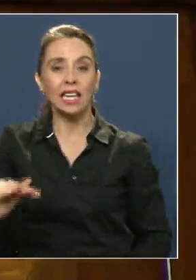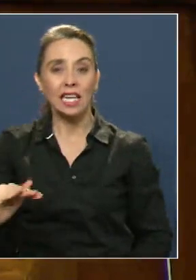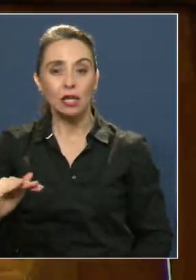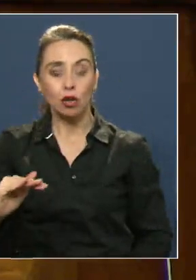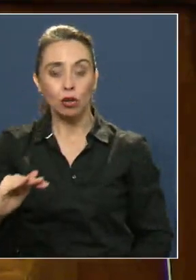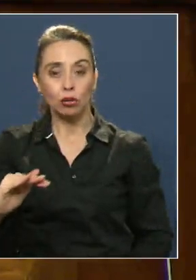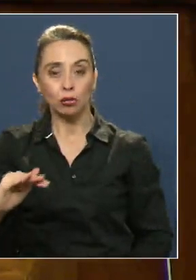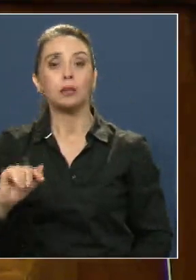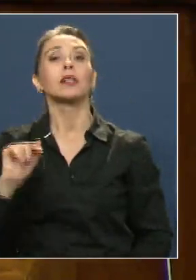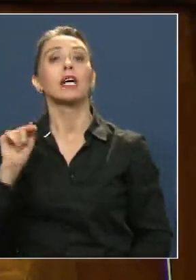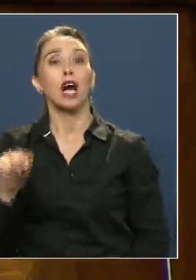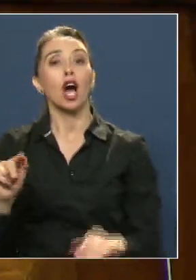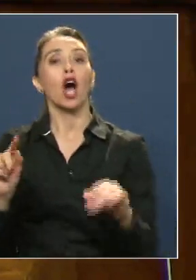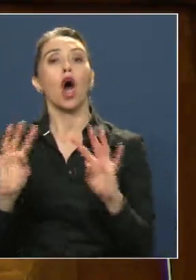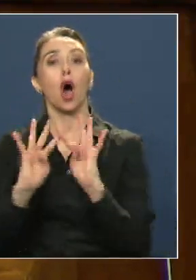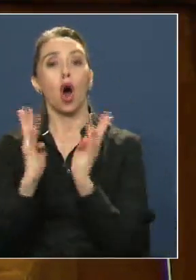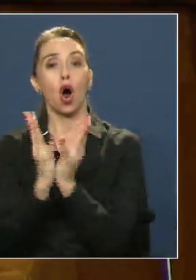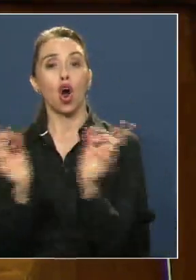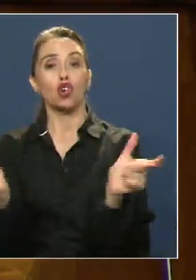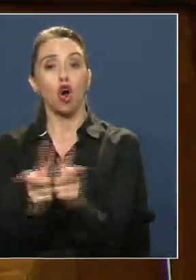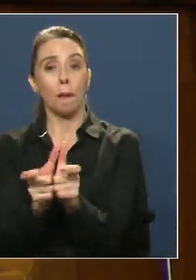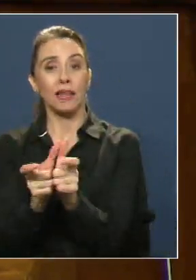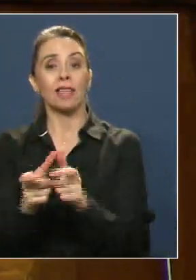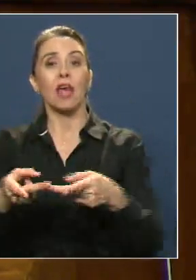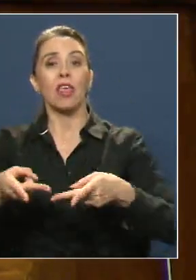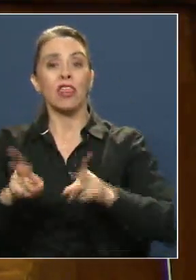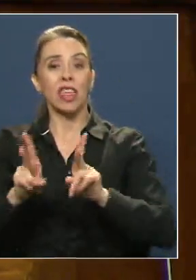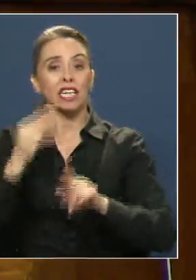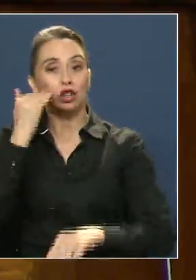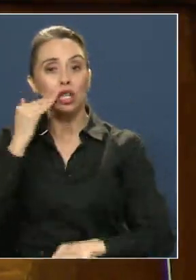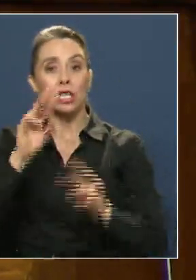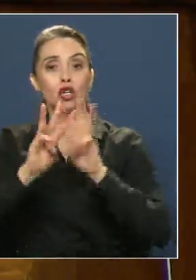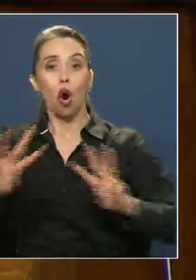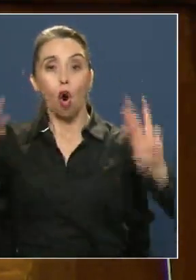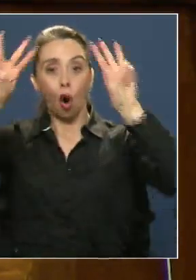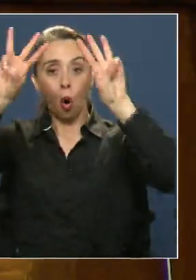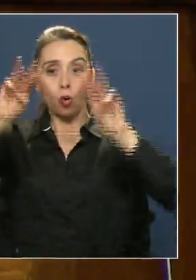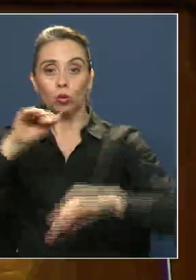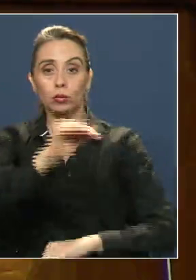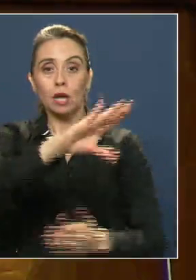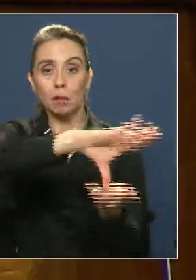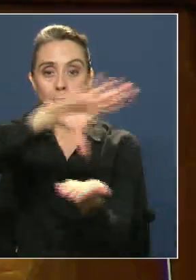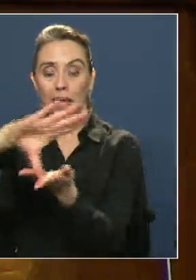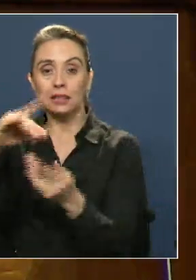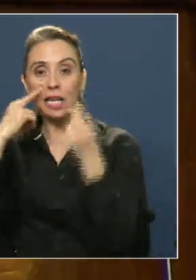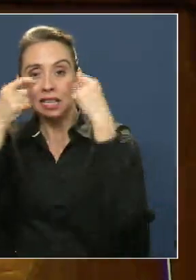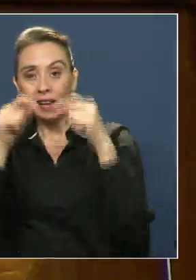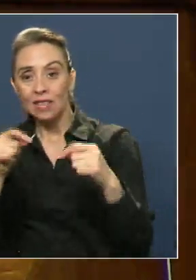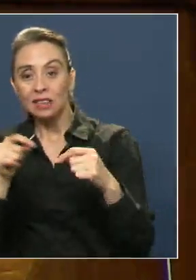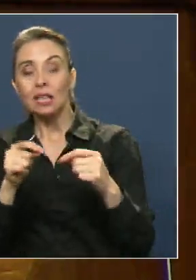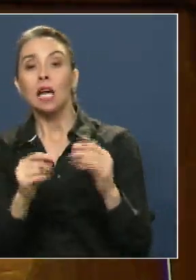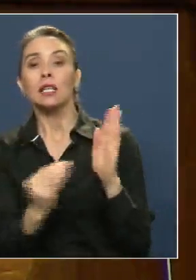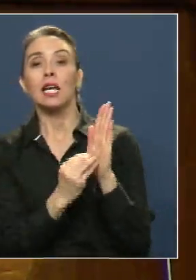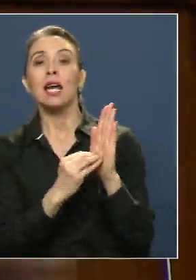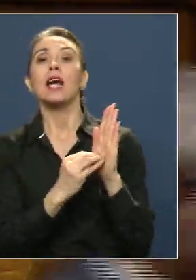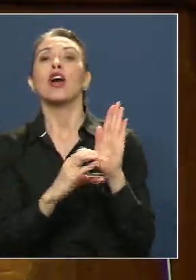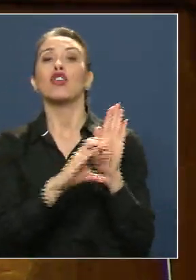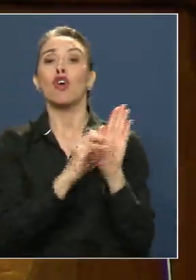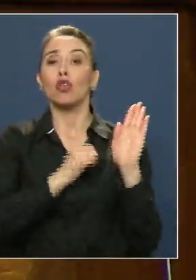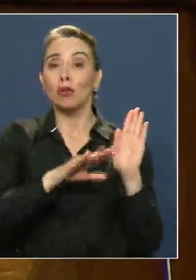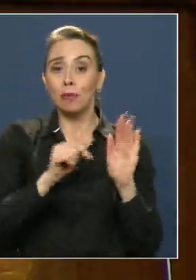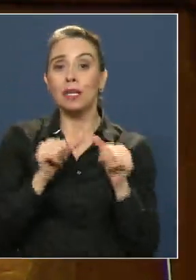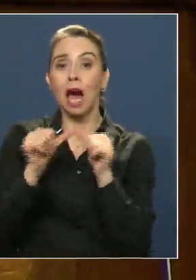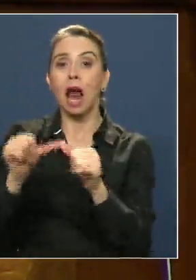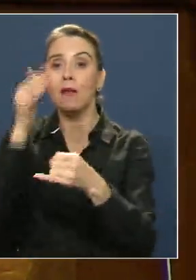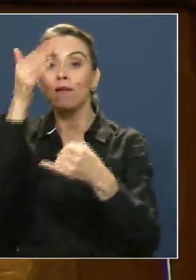cual el Comité de los Derechos del Niño de las Naciones Unidas ha recomendado revisar la prescripción de los delitos sexuales cometidos contra niños,